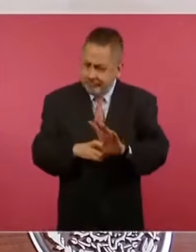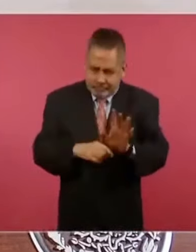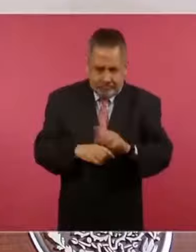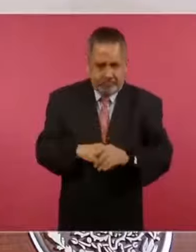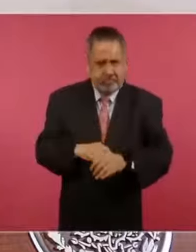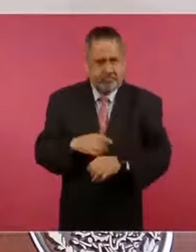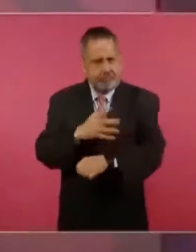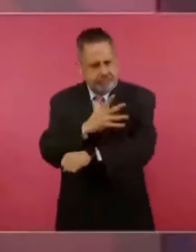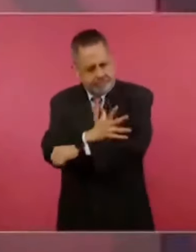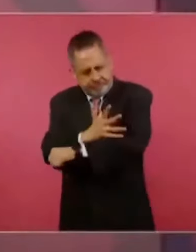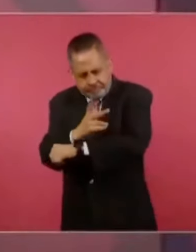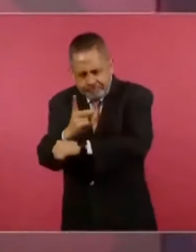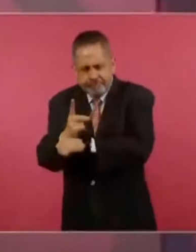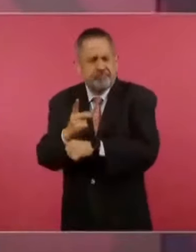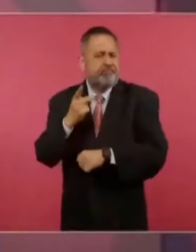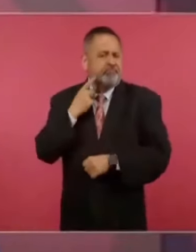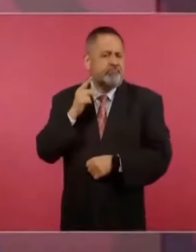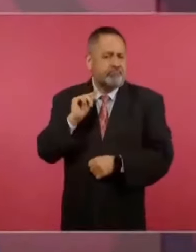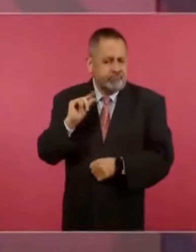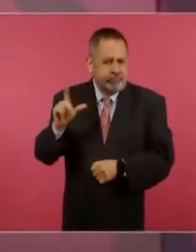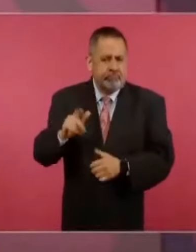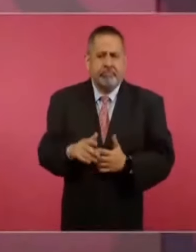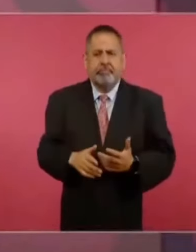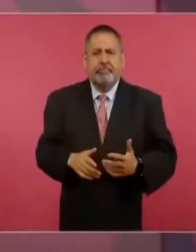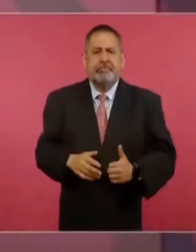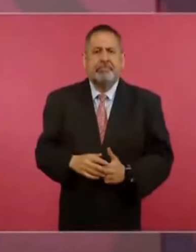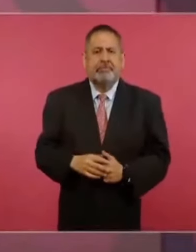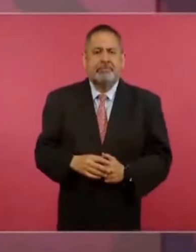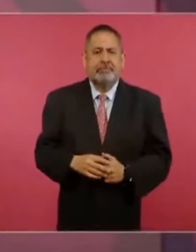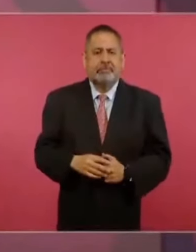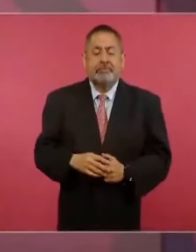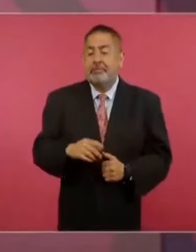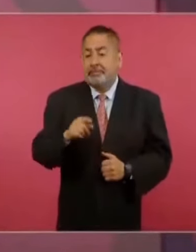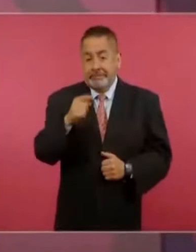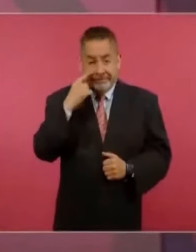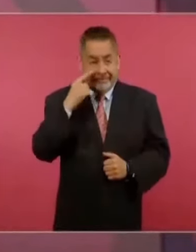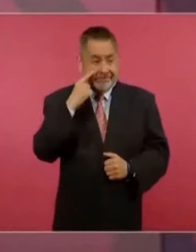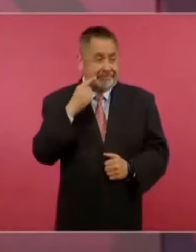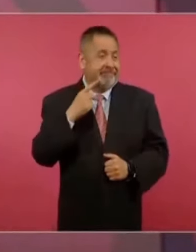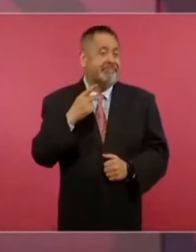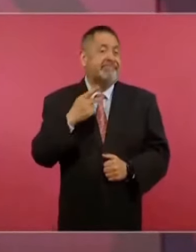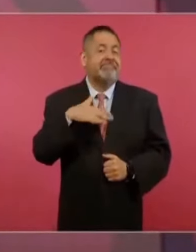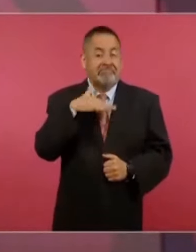se va ascendiendo, sobre todo antes,